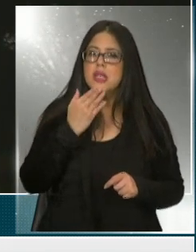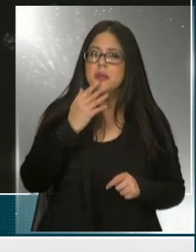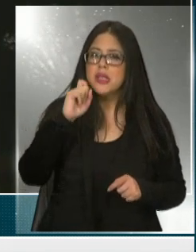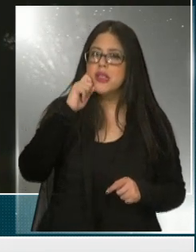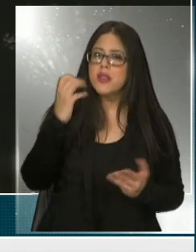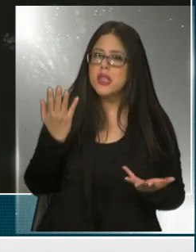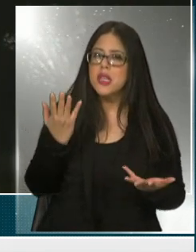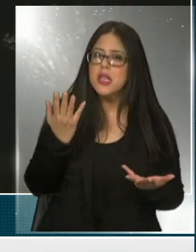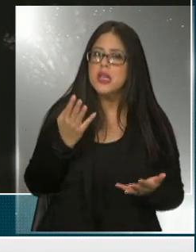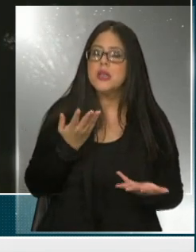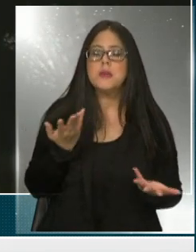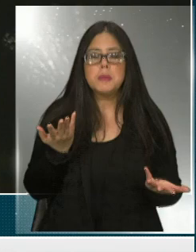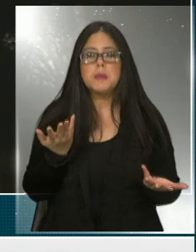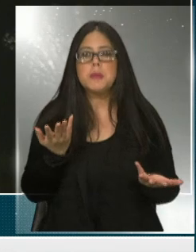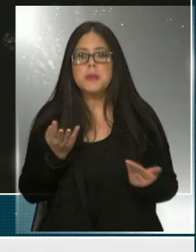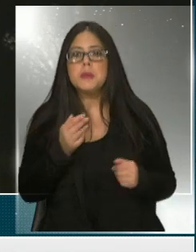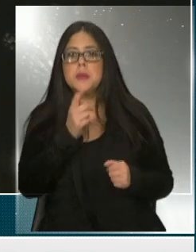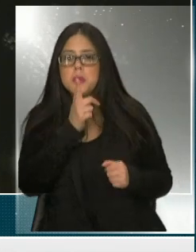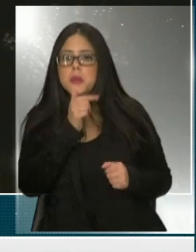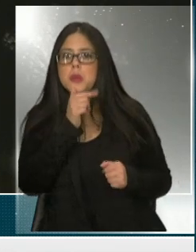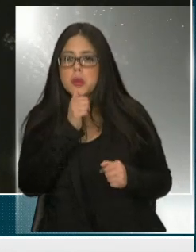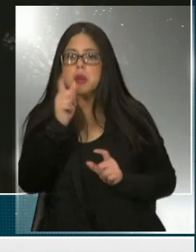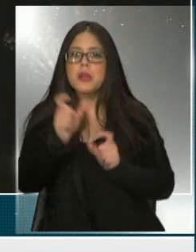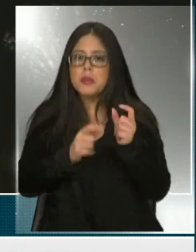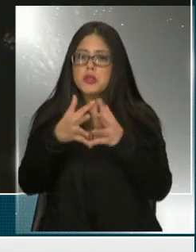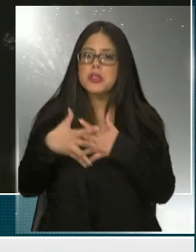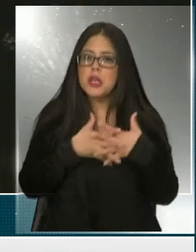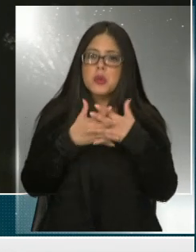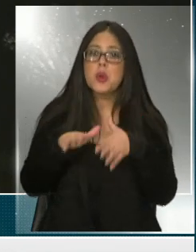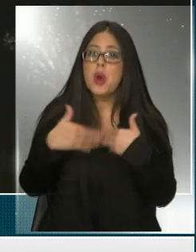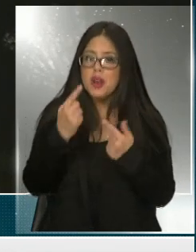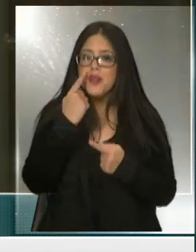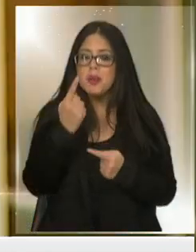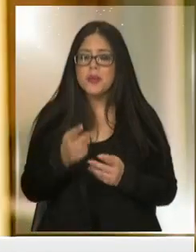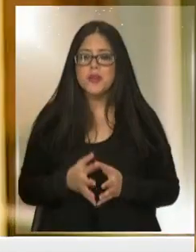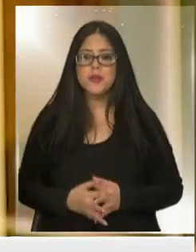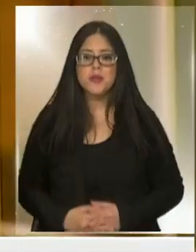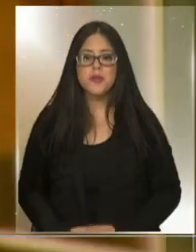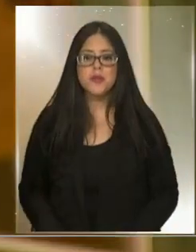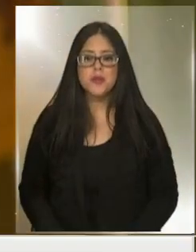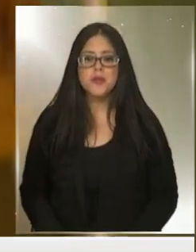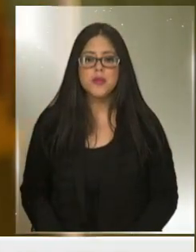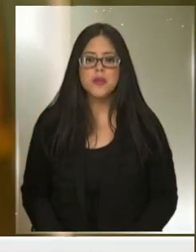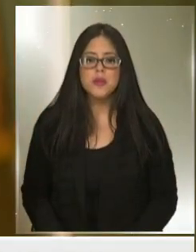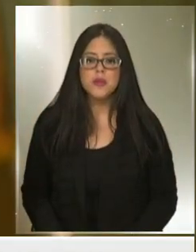los estadounidenses. Te invito a que pasemos a revisar la nota que preparamos.